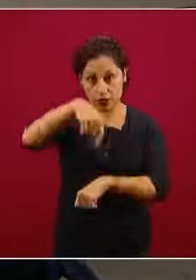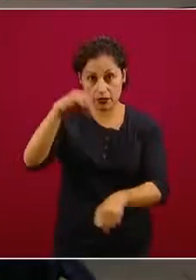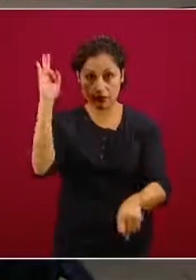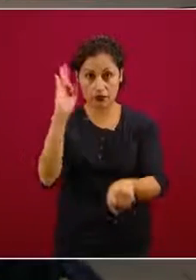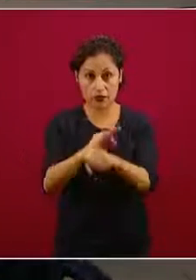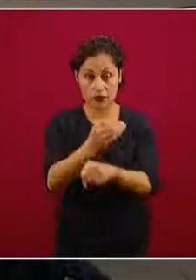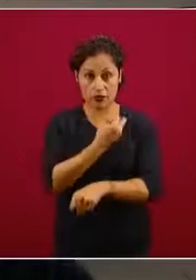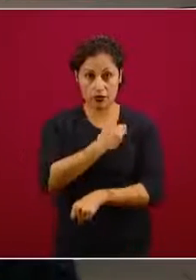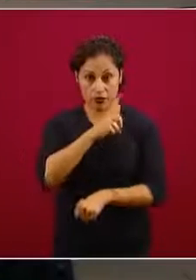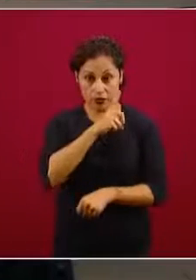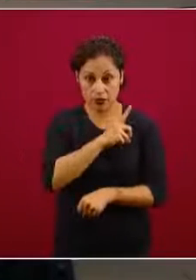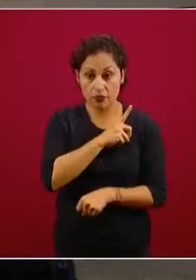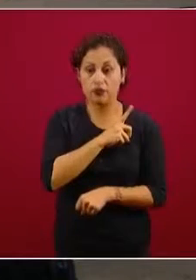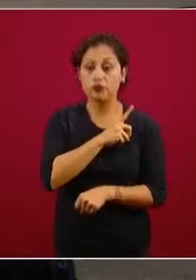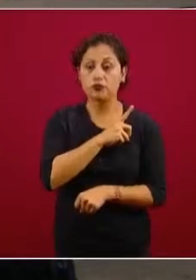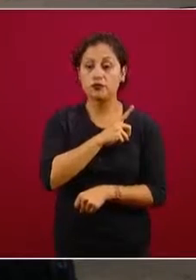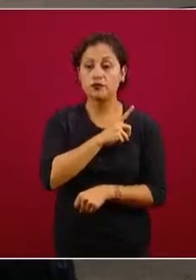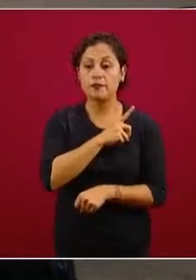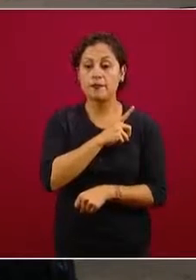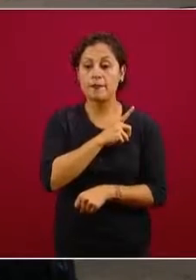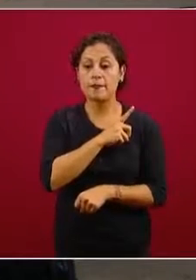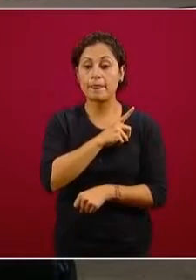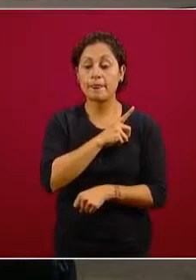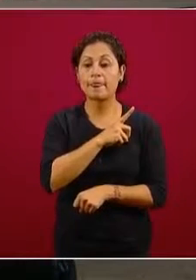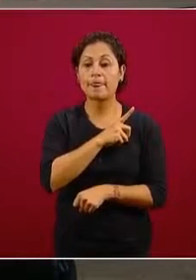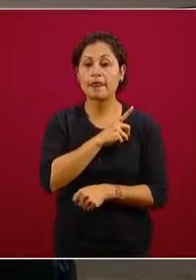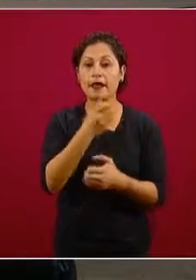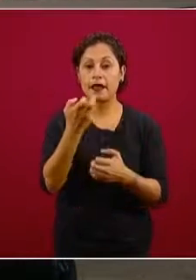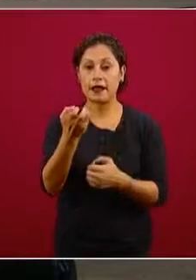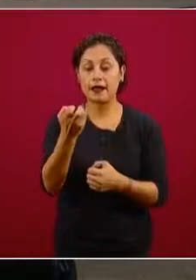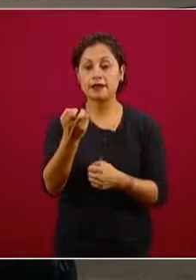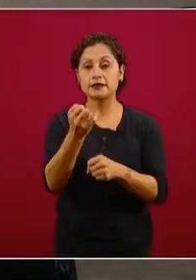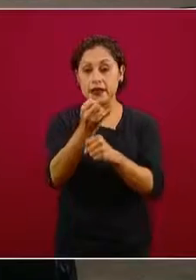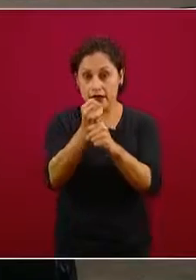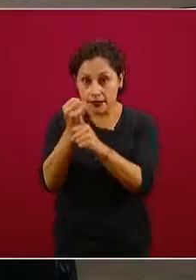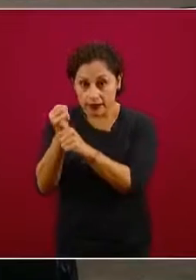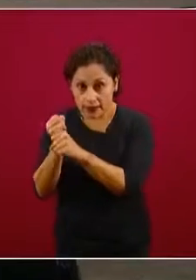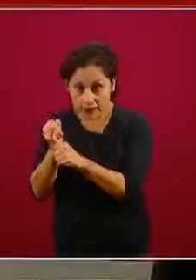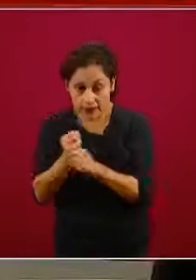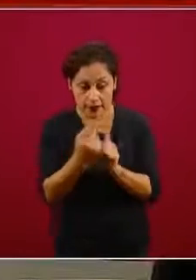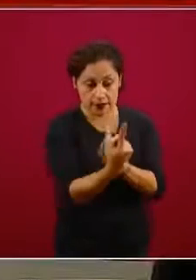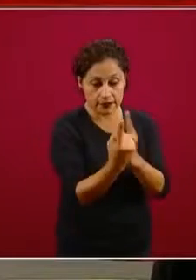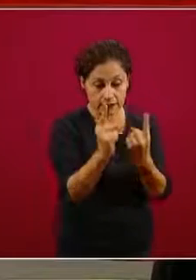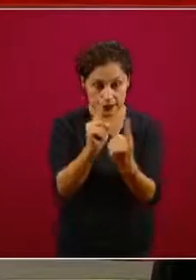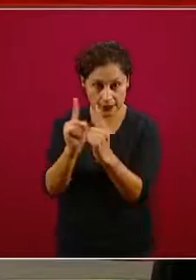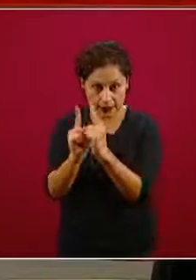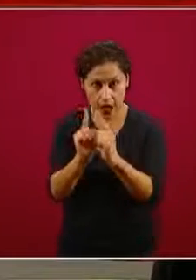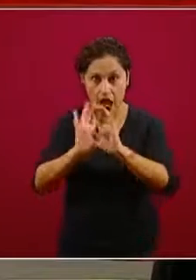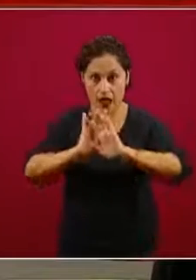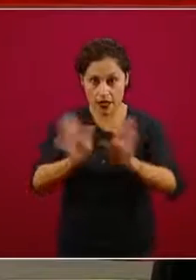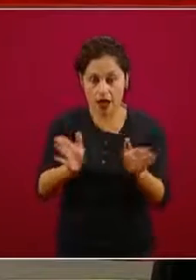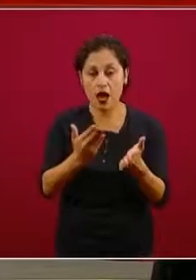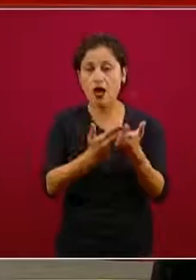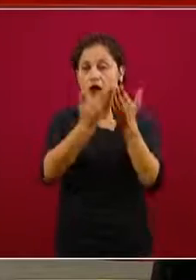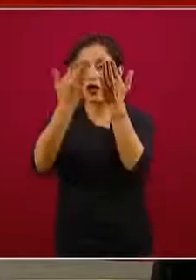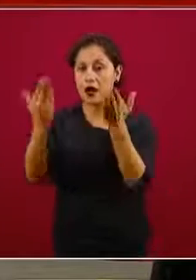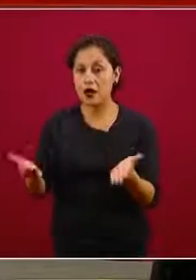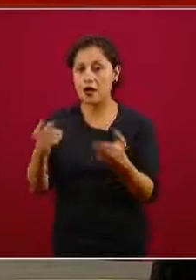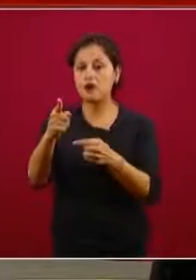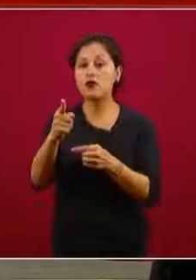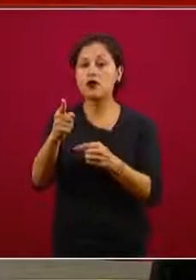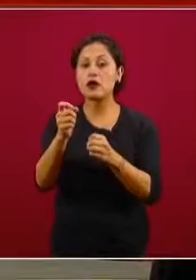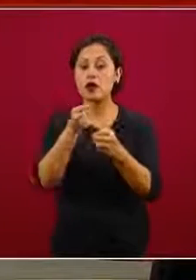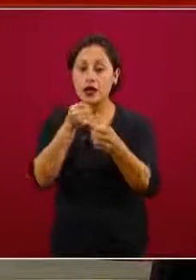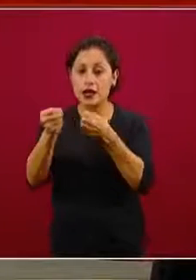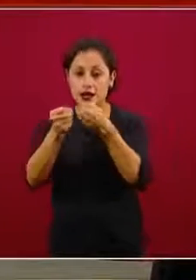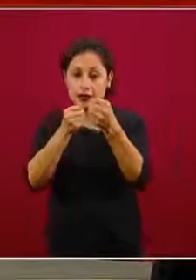es el estudio de contactos, ahora es la entrevista que se le hace individualmente